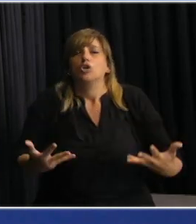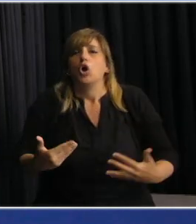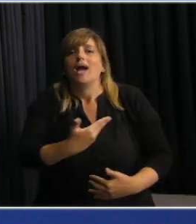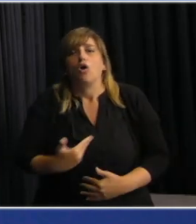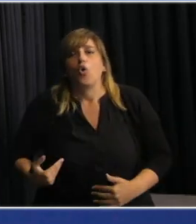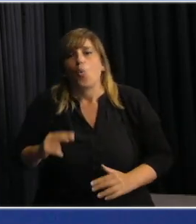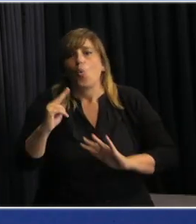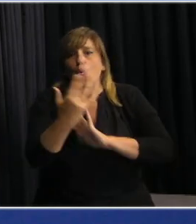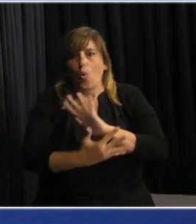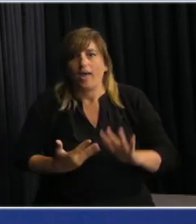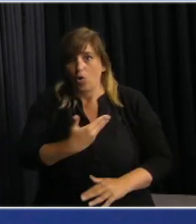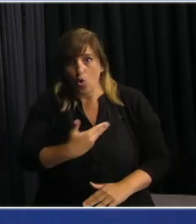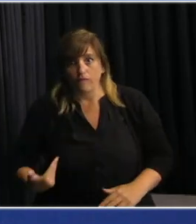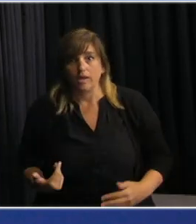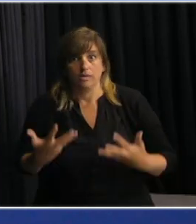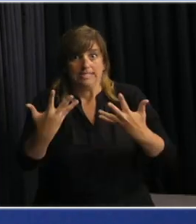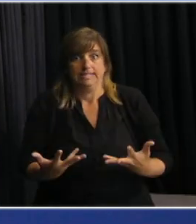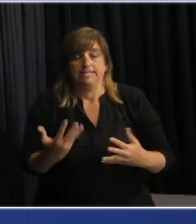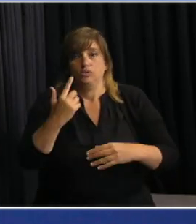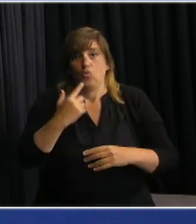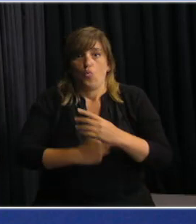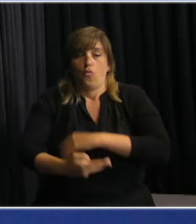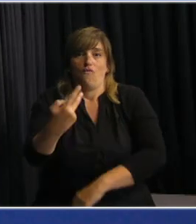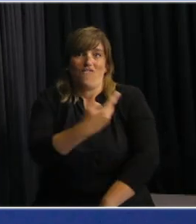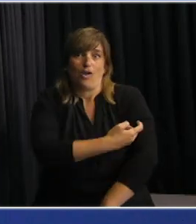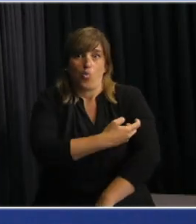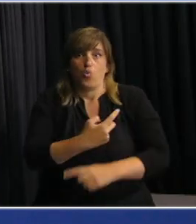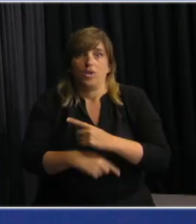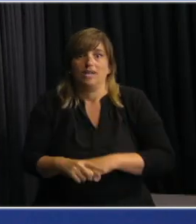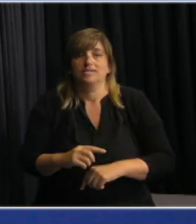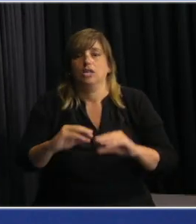gobierno es tener vacunas para